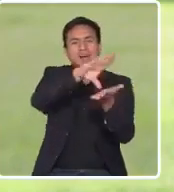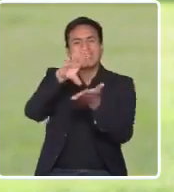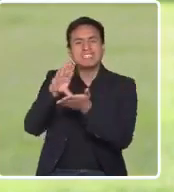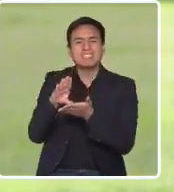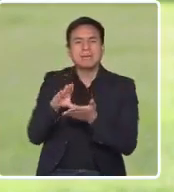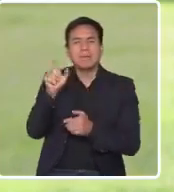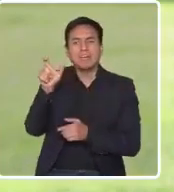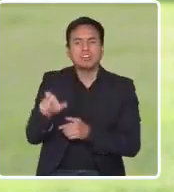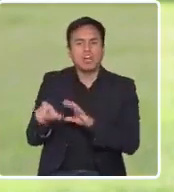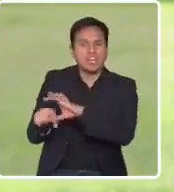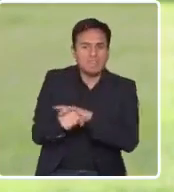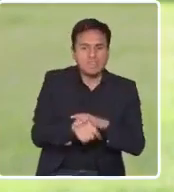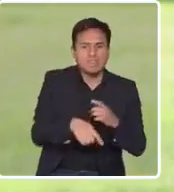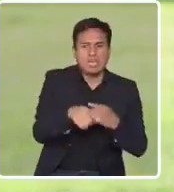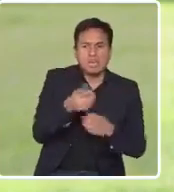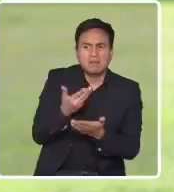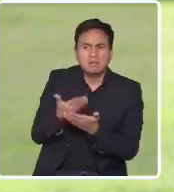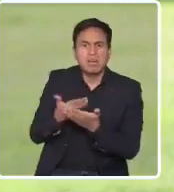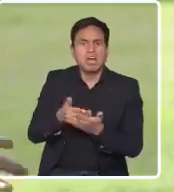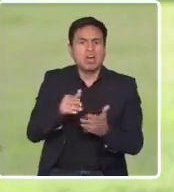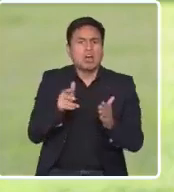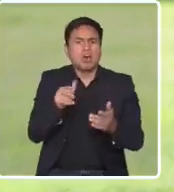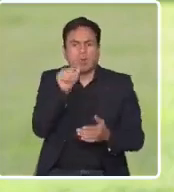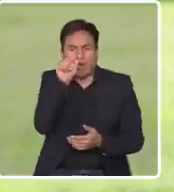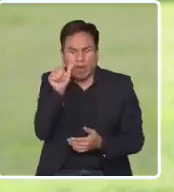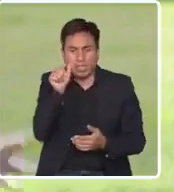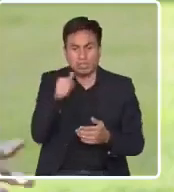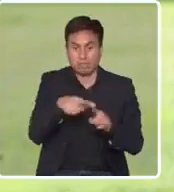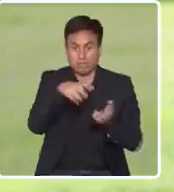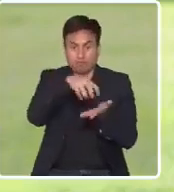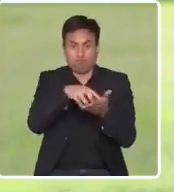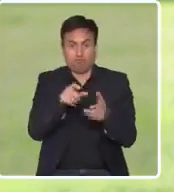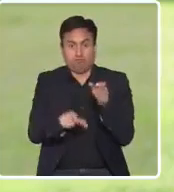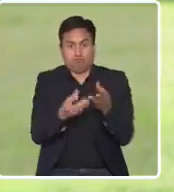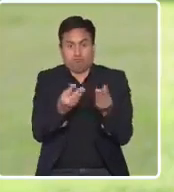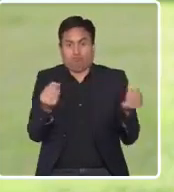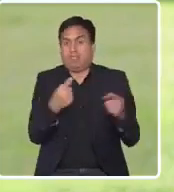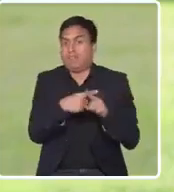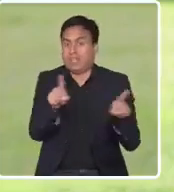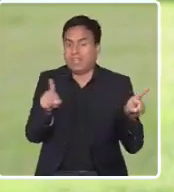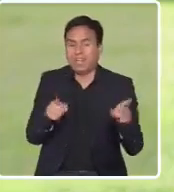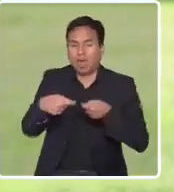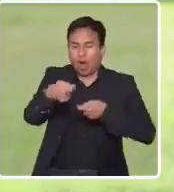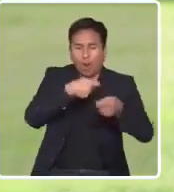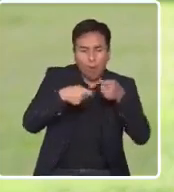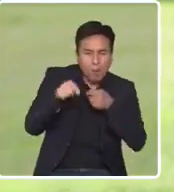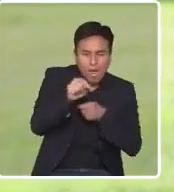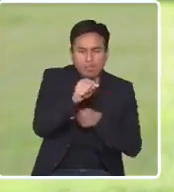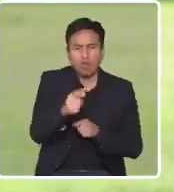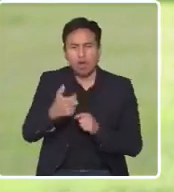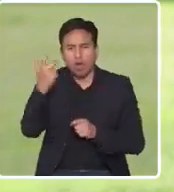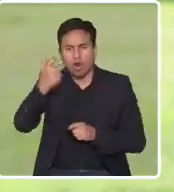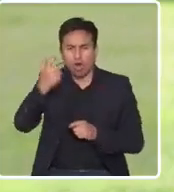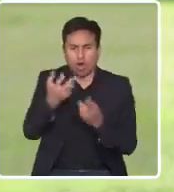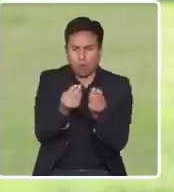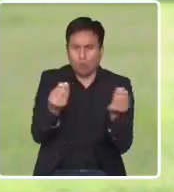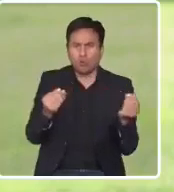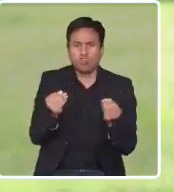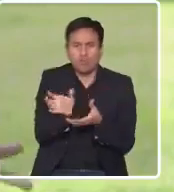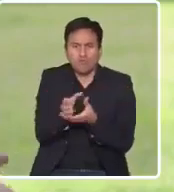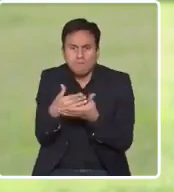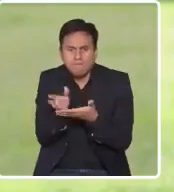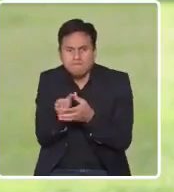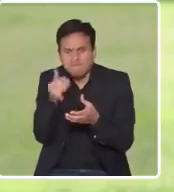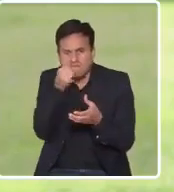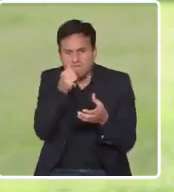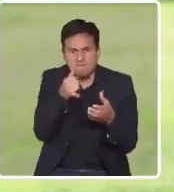de personas, de armas, de drogas, a meterse en una zona urbana densamente poblada, donde hay comercio y entre medio hay robos y también bandas que